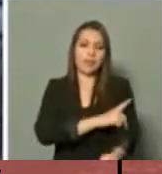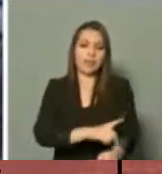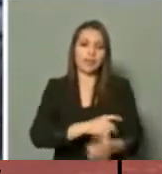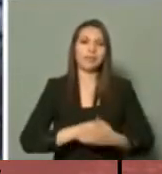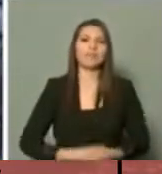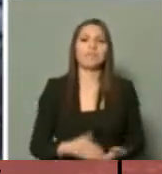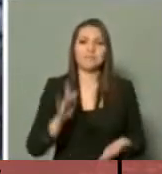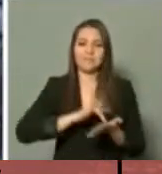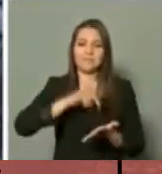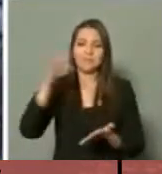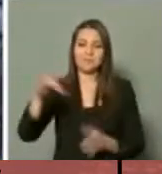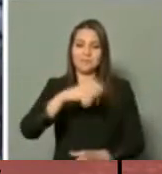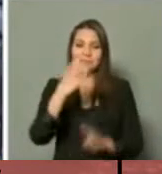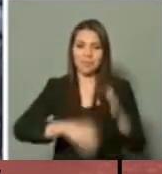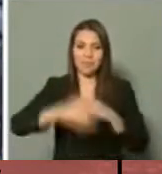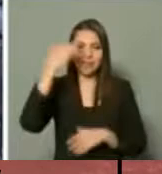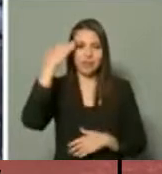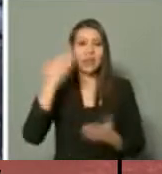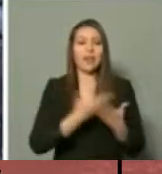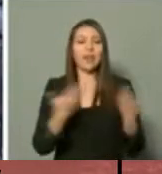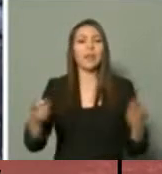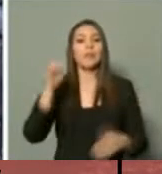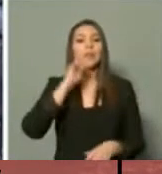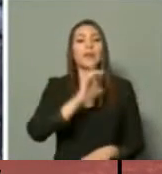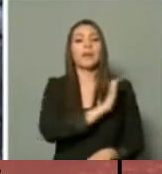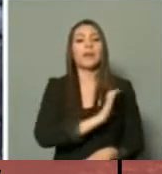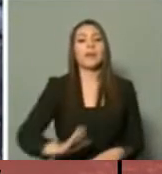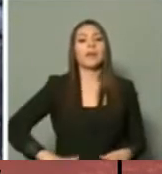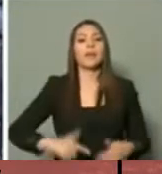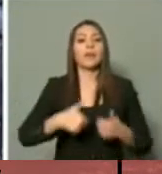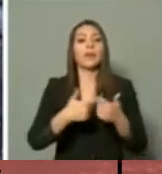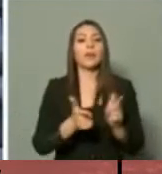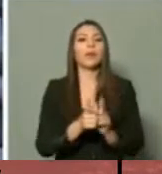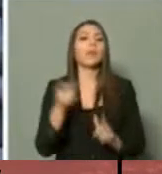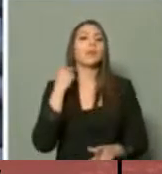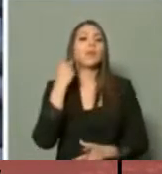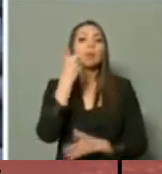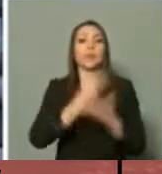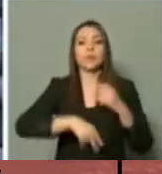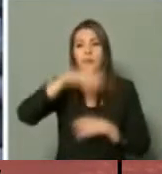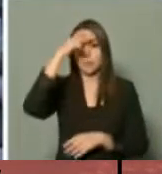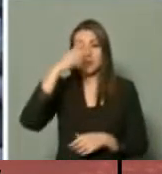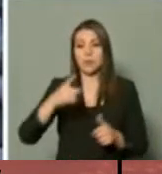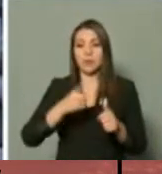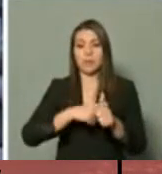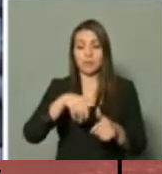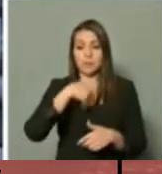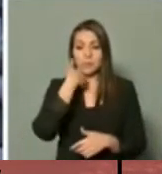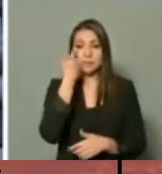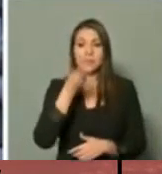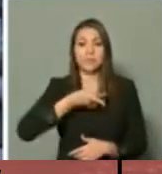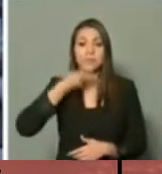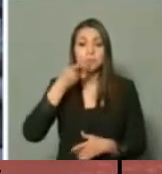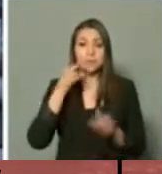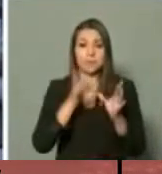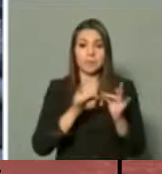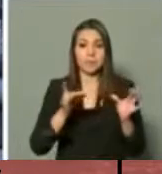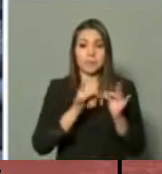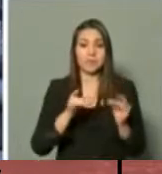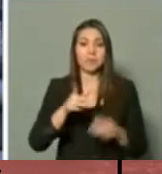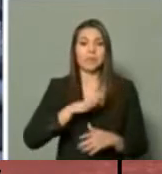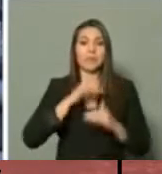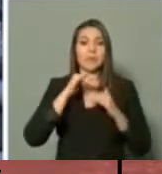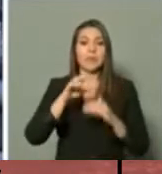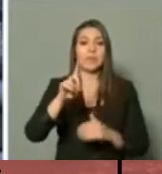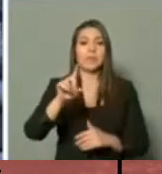candidato. Ha concluido su tiempo. A continuación, la candidata de la coalición por la Ciudad de México al frente, le preguntamos si desea hacer uso de la palabra. Le recordamos,